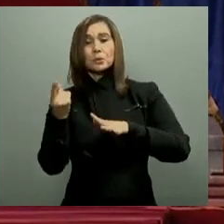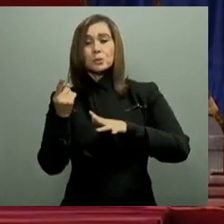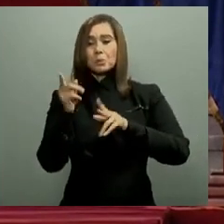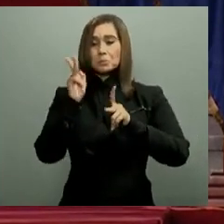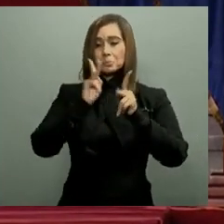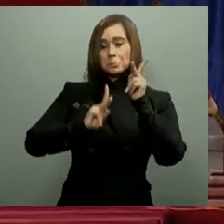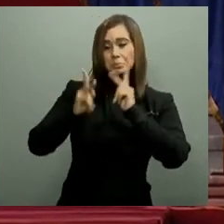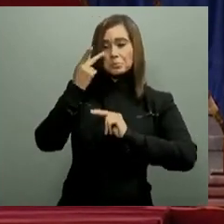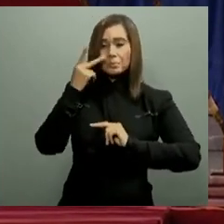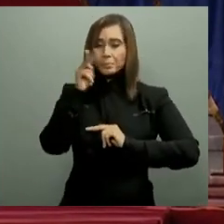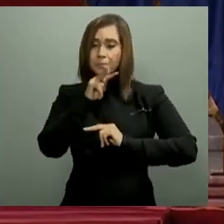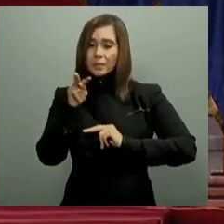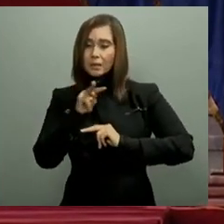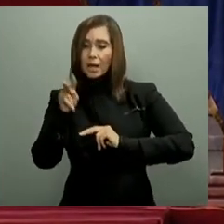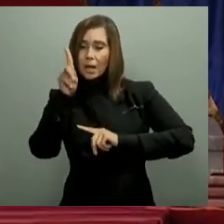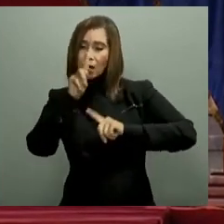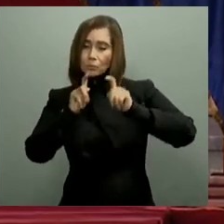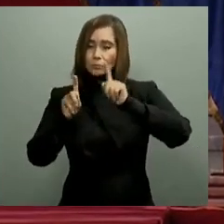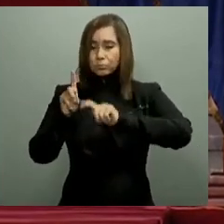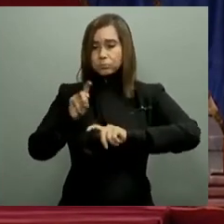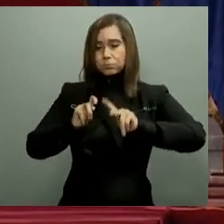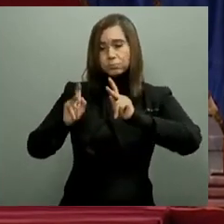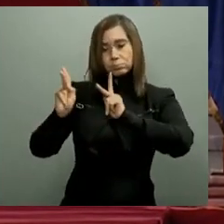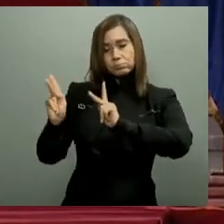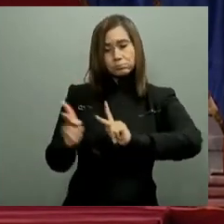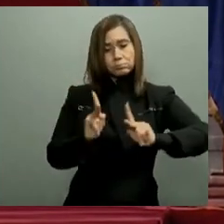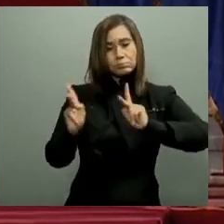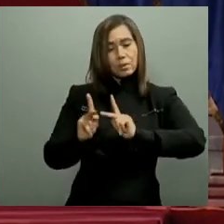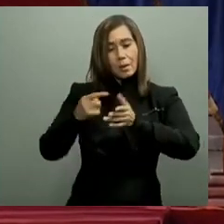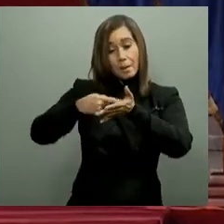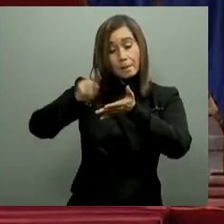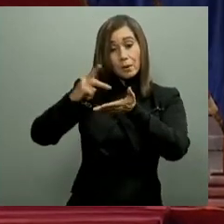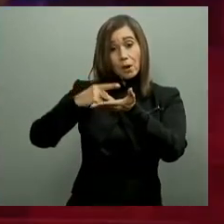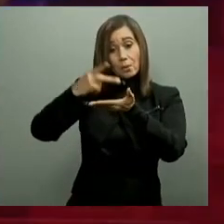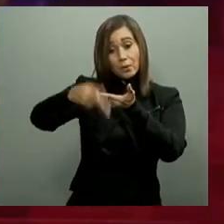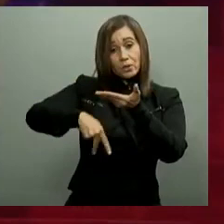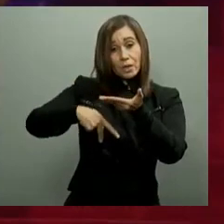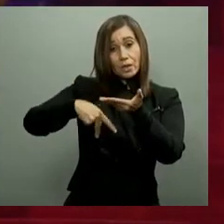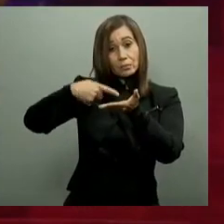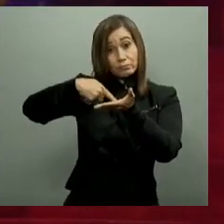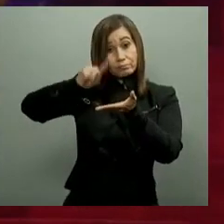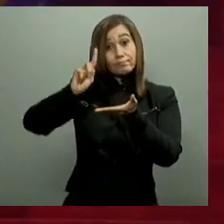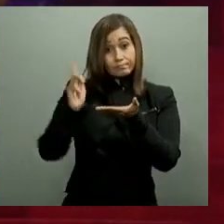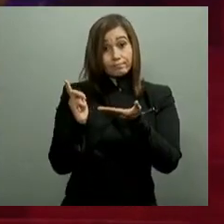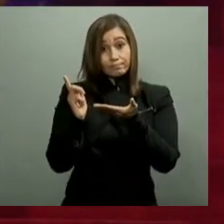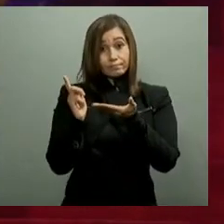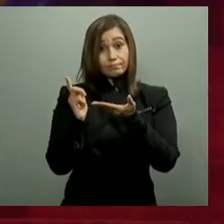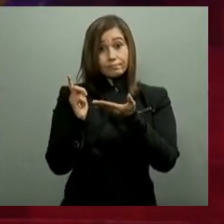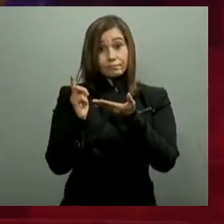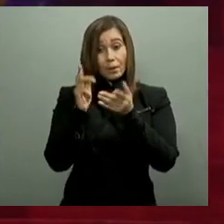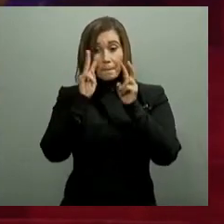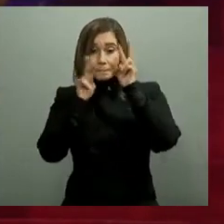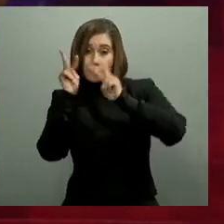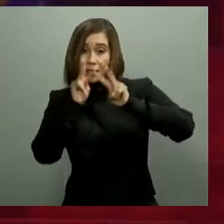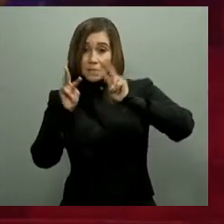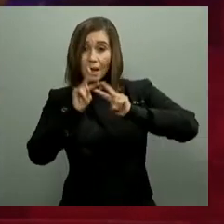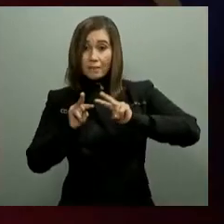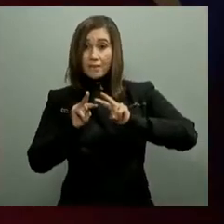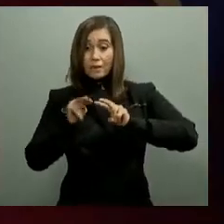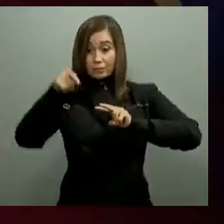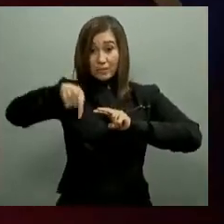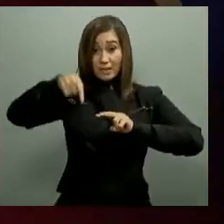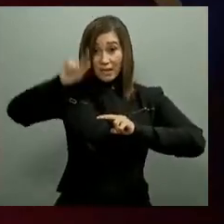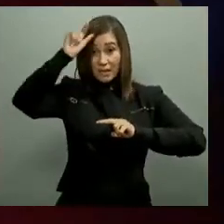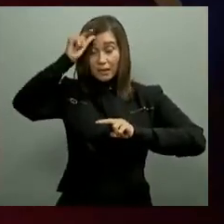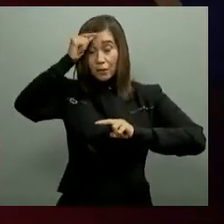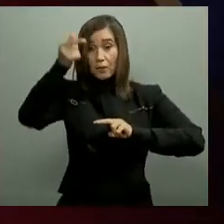licitar, para realizar los trámites, para aprobar los proyectos, pues porque este gobierno hace las cosas en el